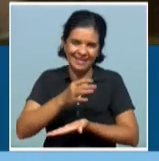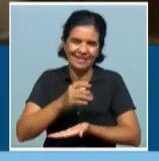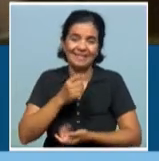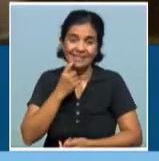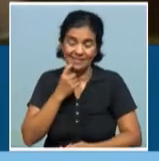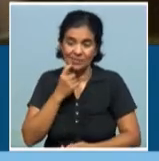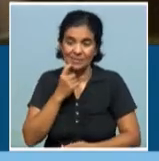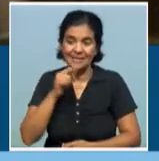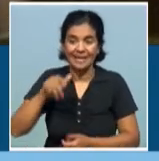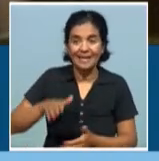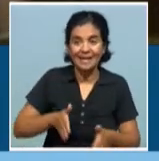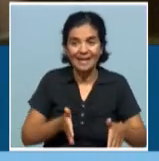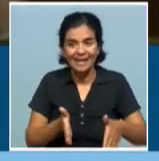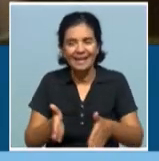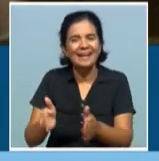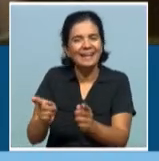donde está la calle Angosta.